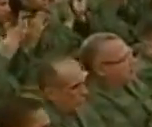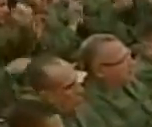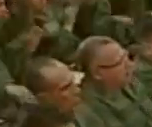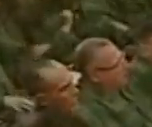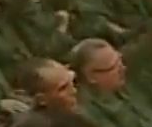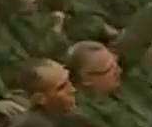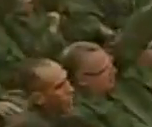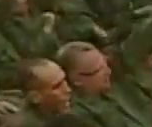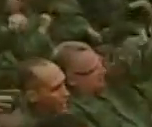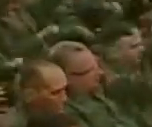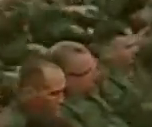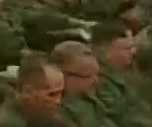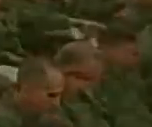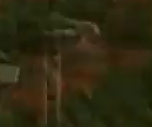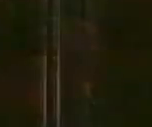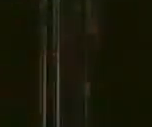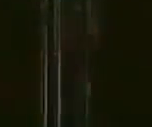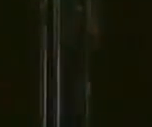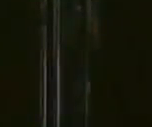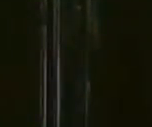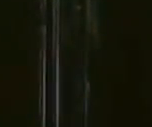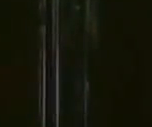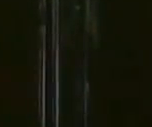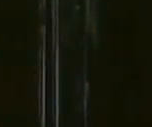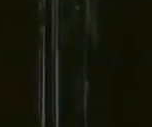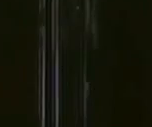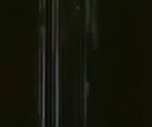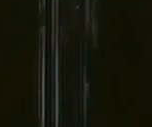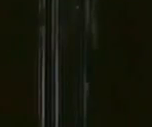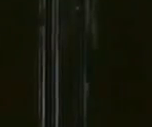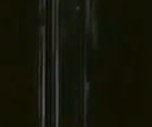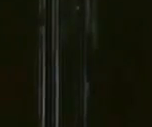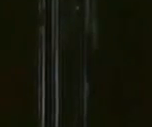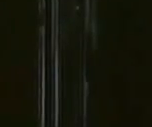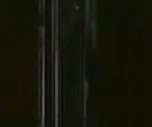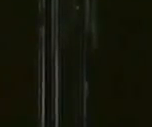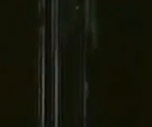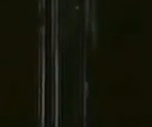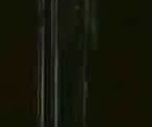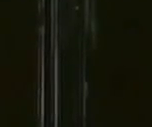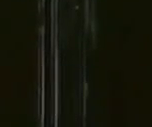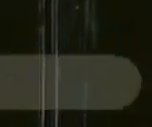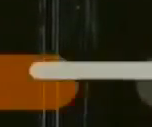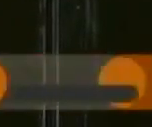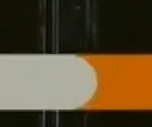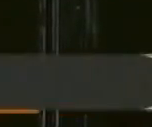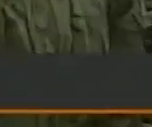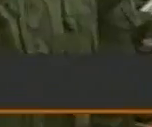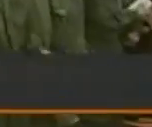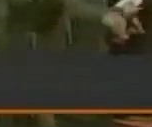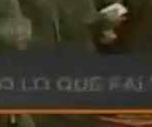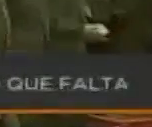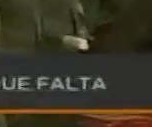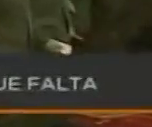Bolivariana! ¡Viva! Digamos desde nuestro corazón, por ahora y para siempre, ¡Chávez